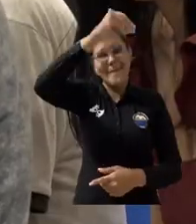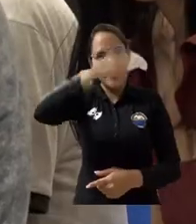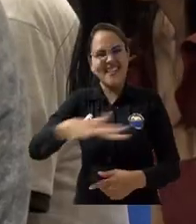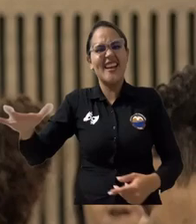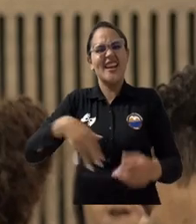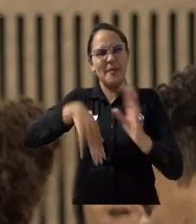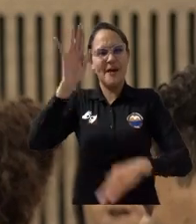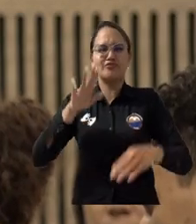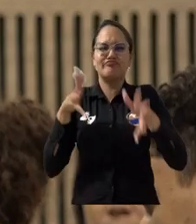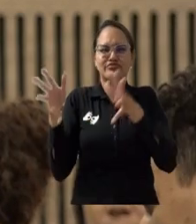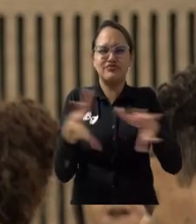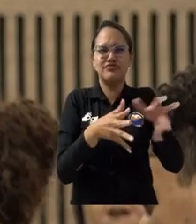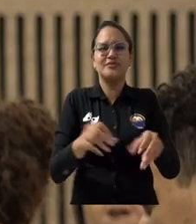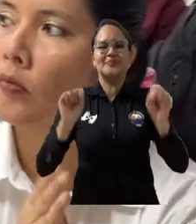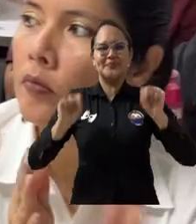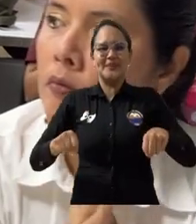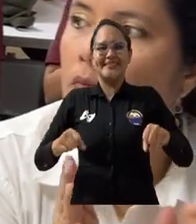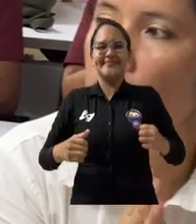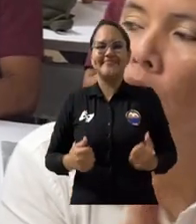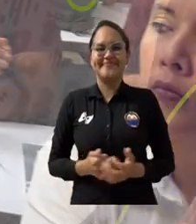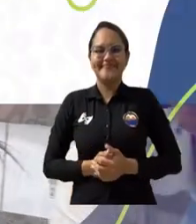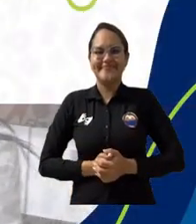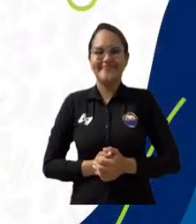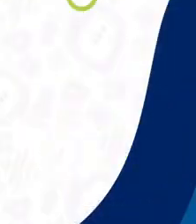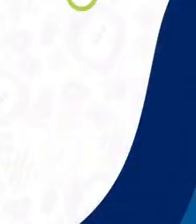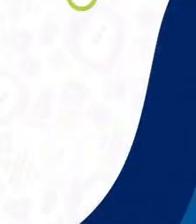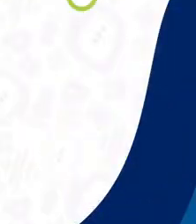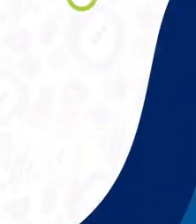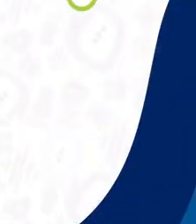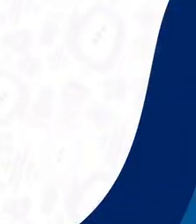territorio desde distintas áreas del conocimiento.